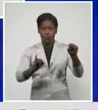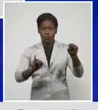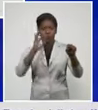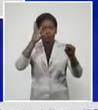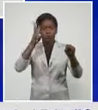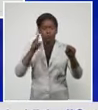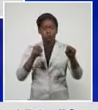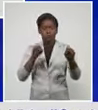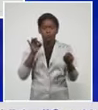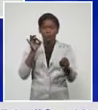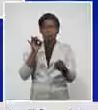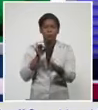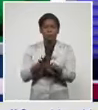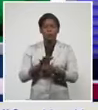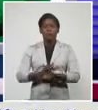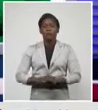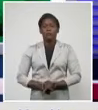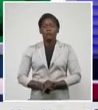de los